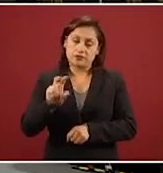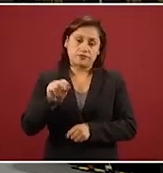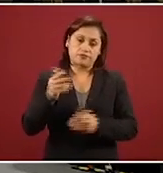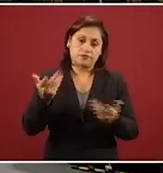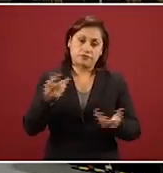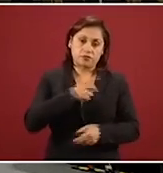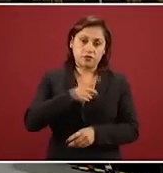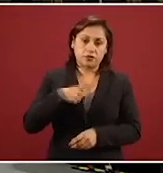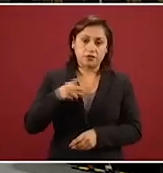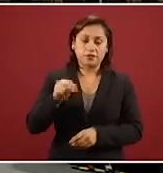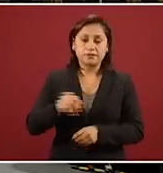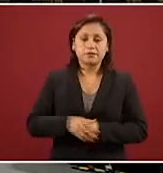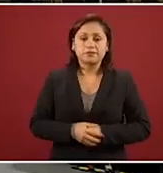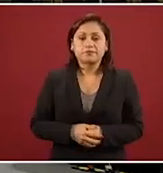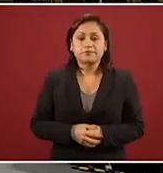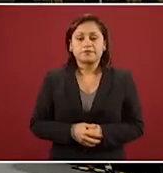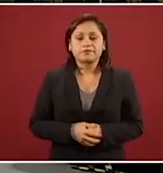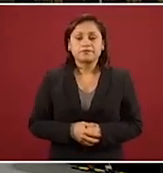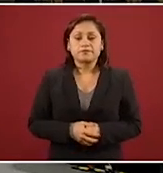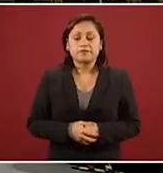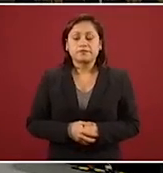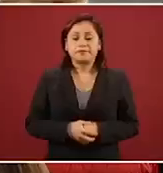Gracias.